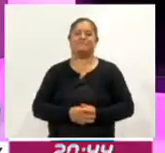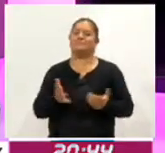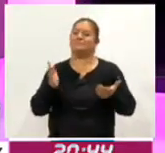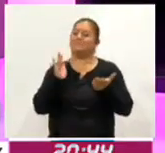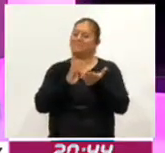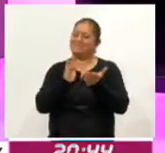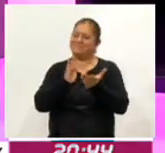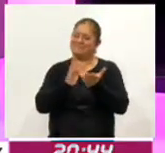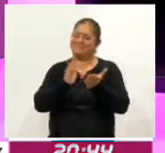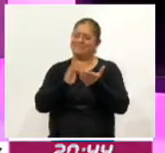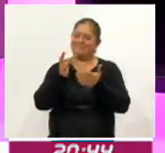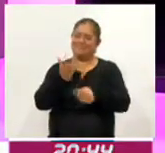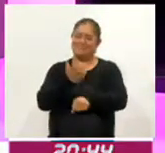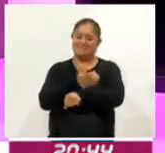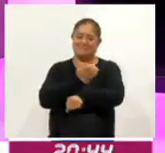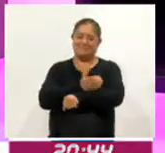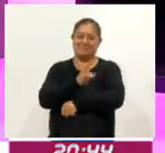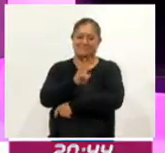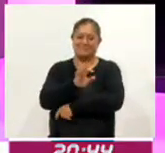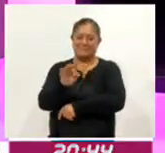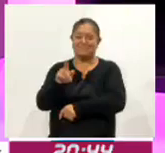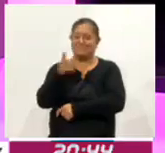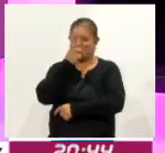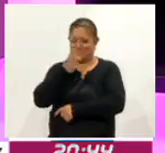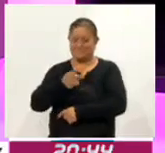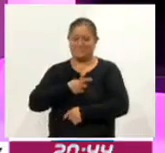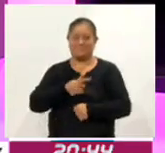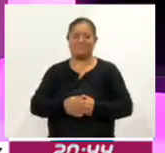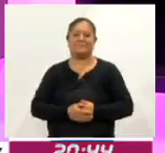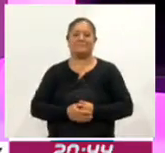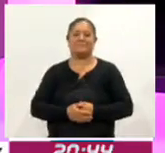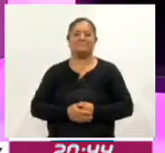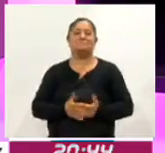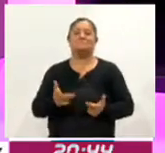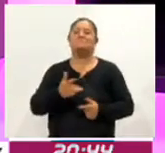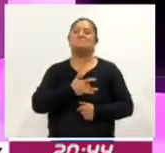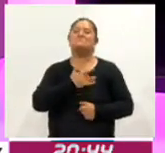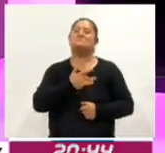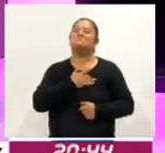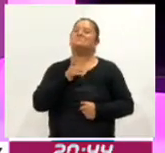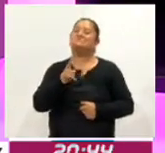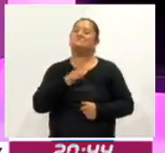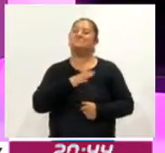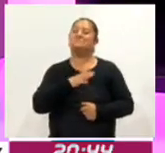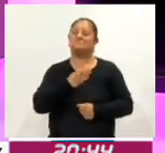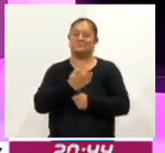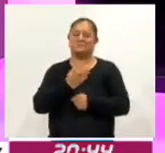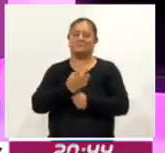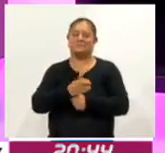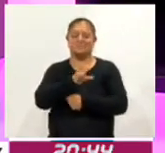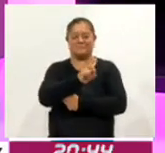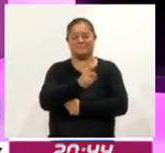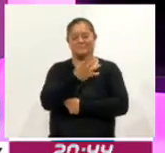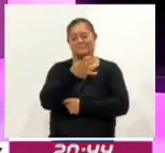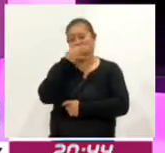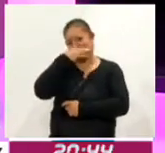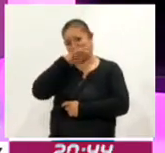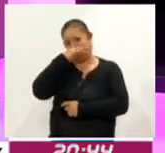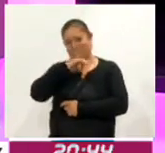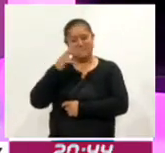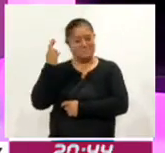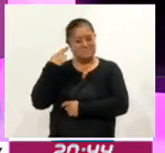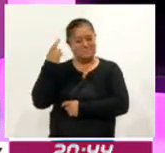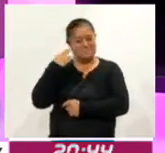Gracias a nuestra compañera Victoria Flores por este reporte de cómo se está viviendo este 34 aniversario de